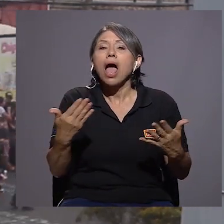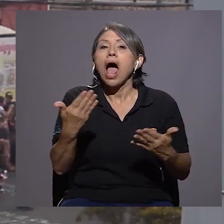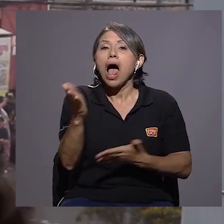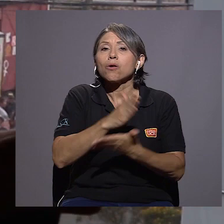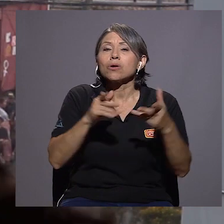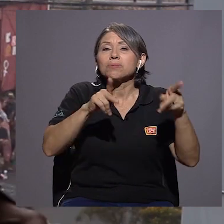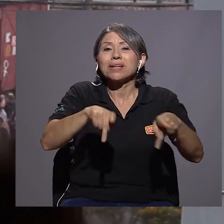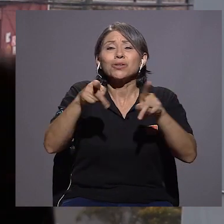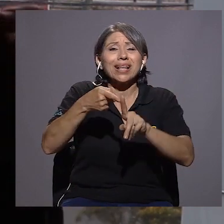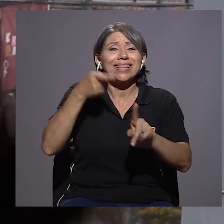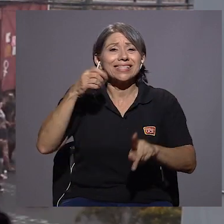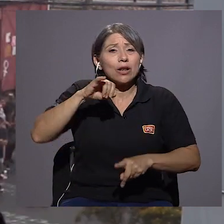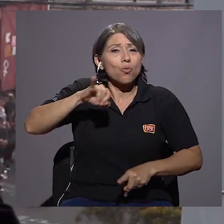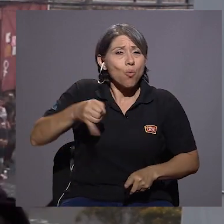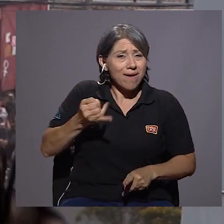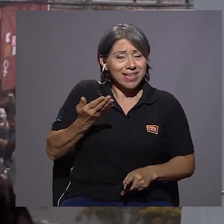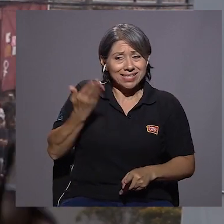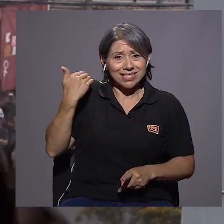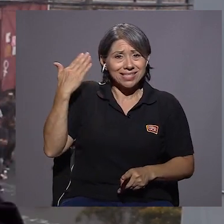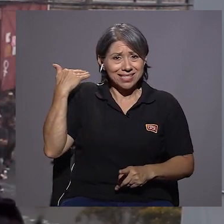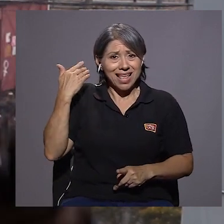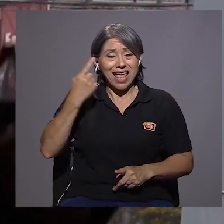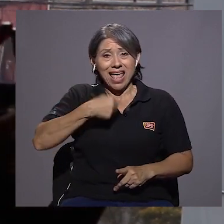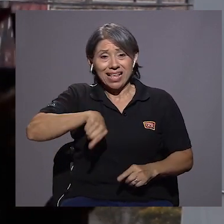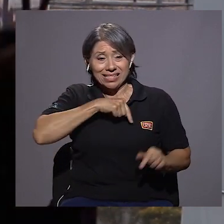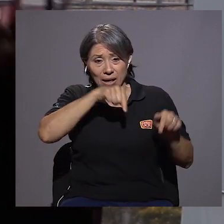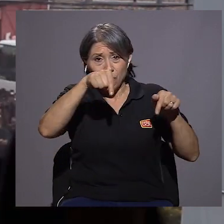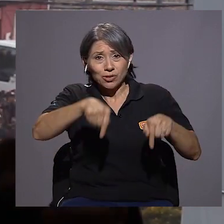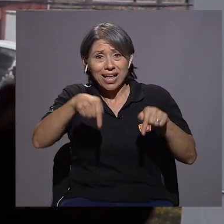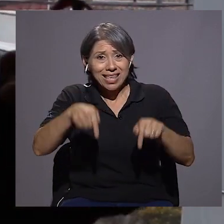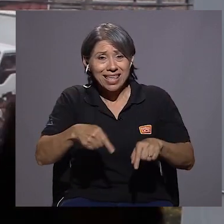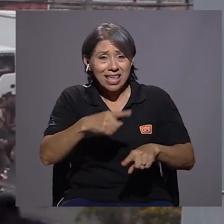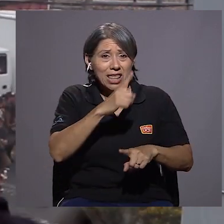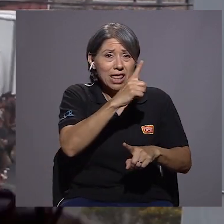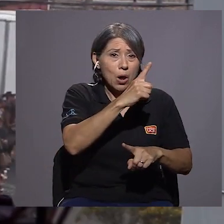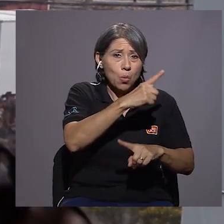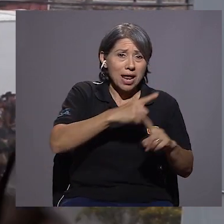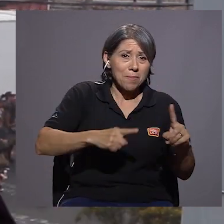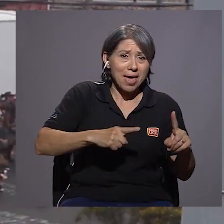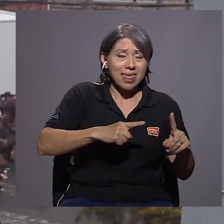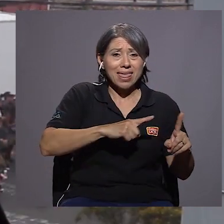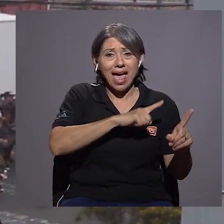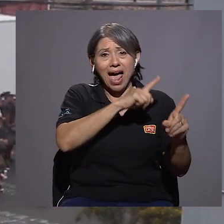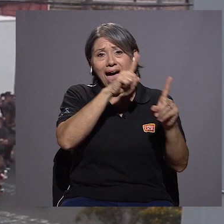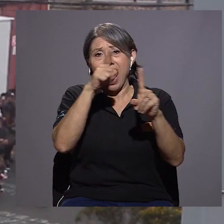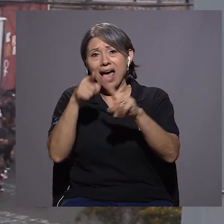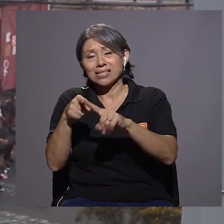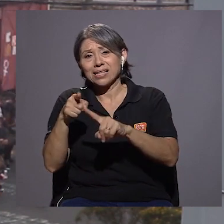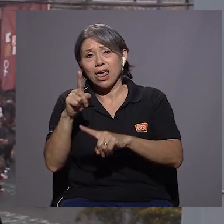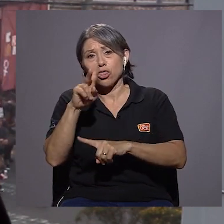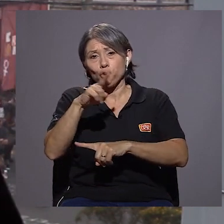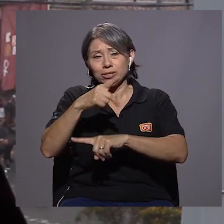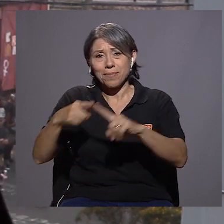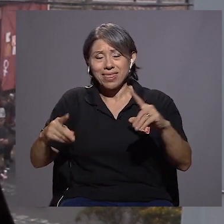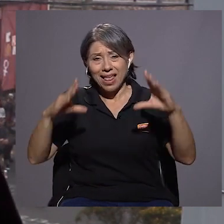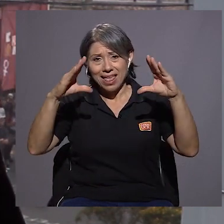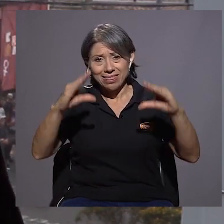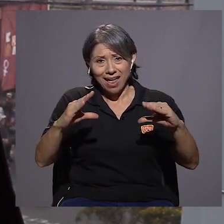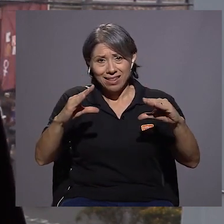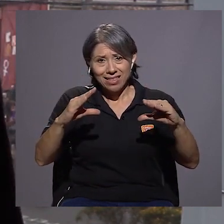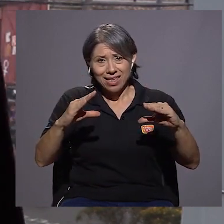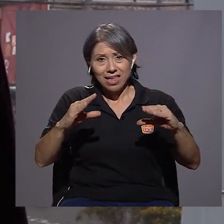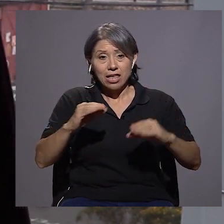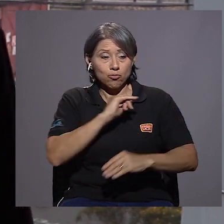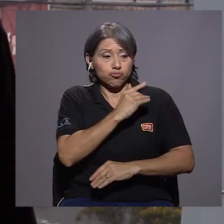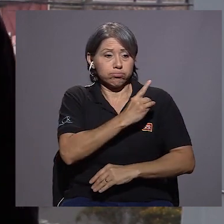esto es que hay personas que desde el día jueves, estamos en horas de 1:30 a 2:30 de la tarde acá, y